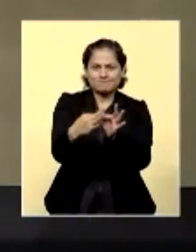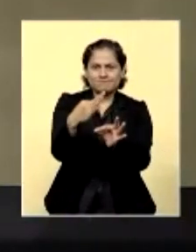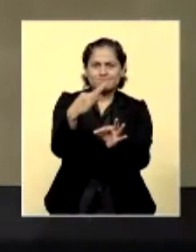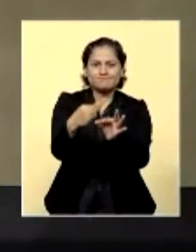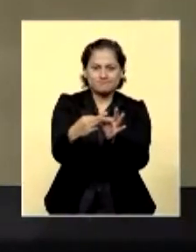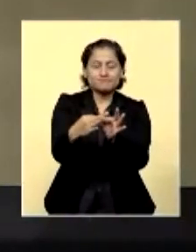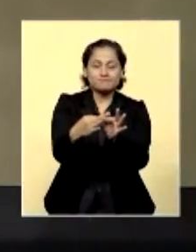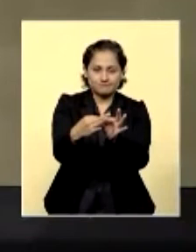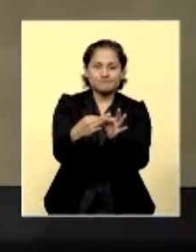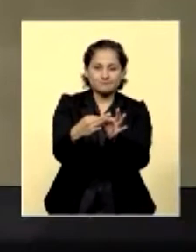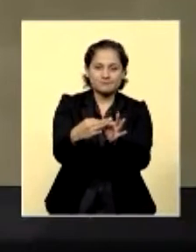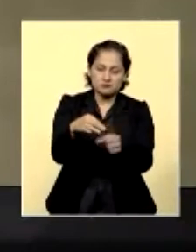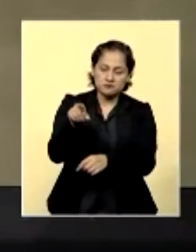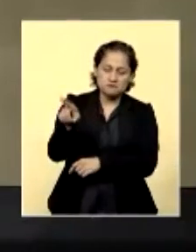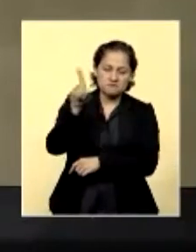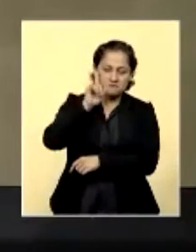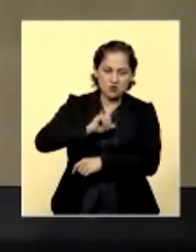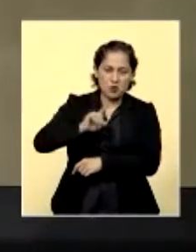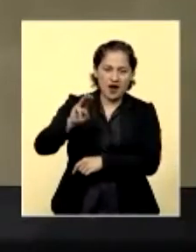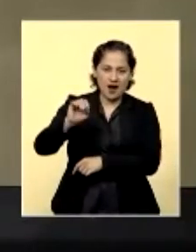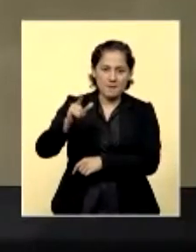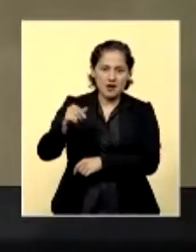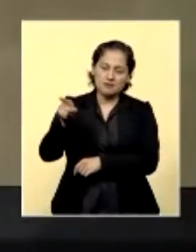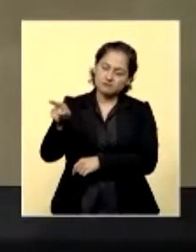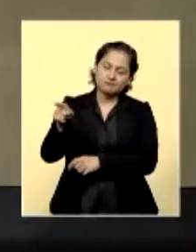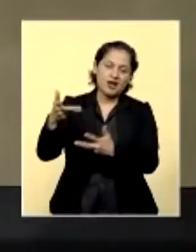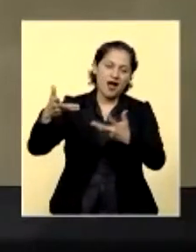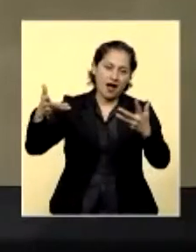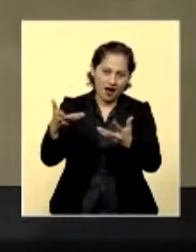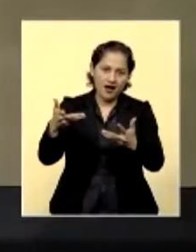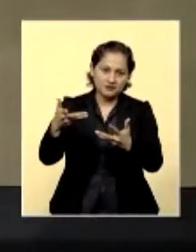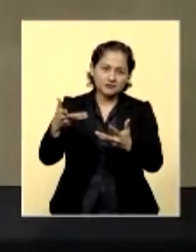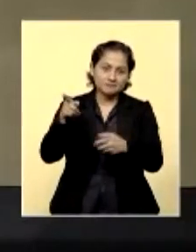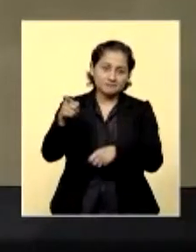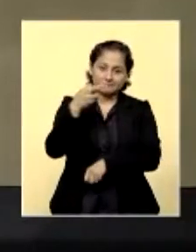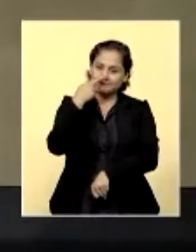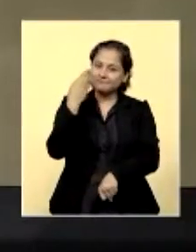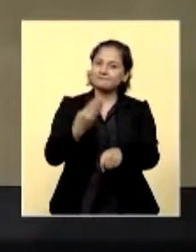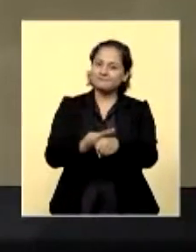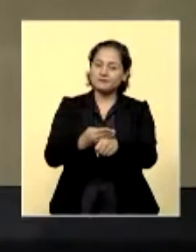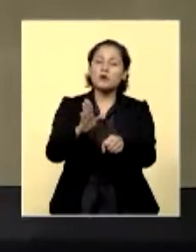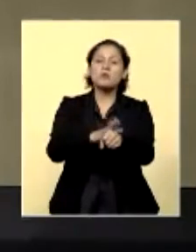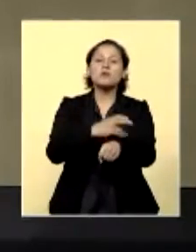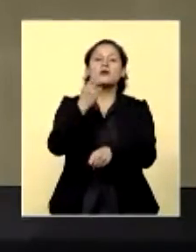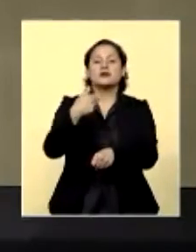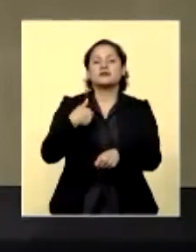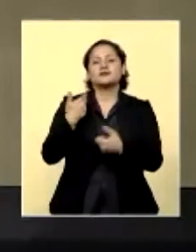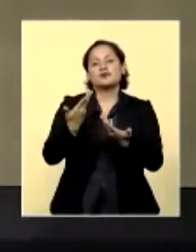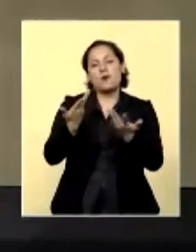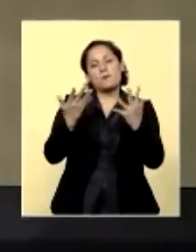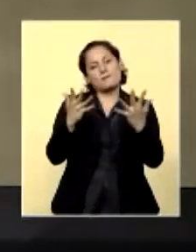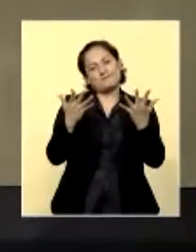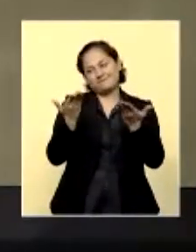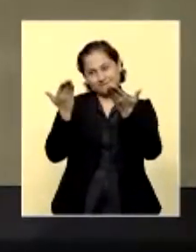mano y la dedicación de Emily Gaskin. Entonces, por eso yo peço para Emily. Por lo tanto, Emily quiero pedir Gaskin a Emily Gaskin también